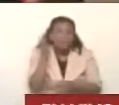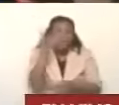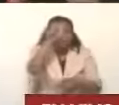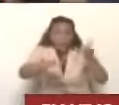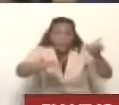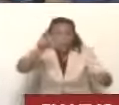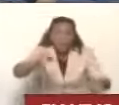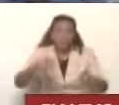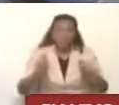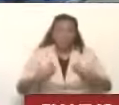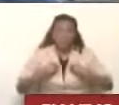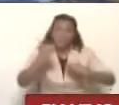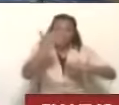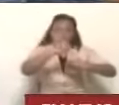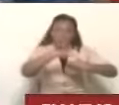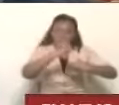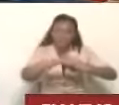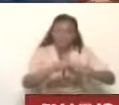mujeres.